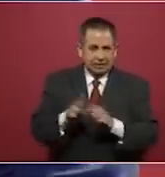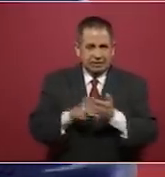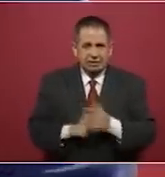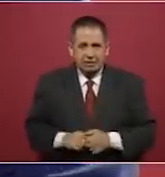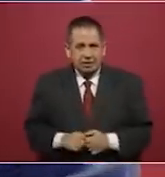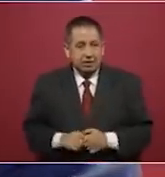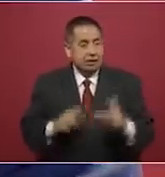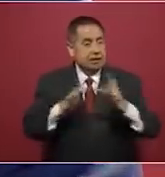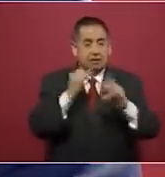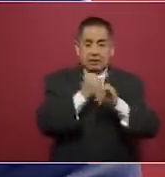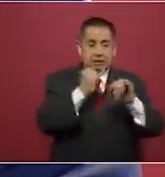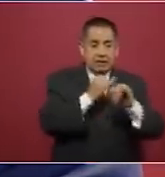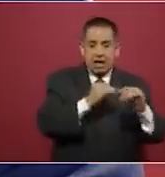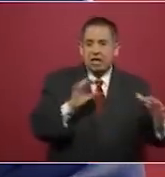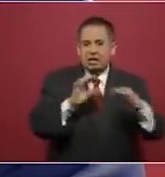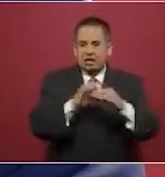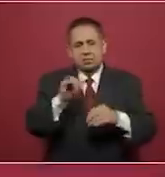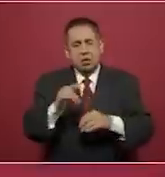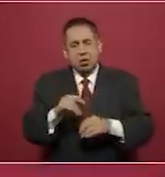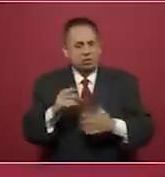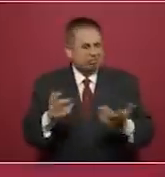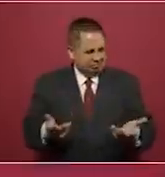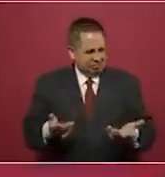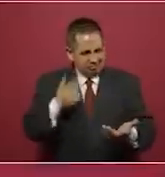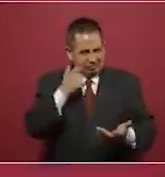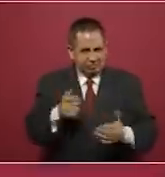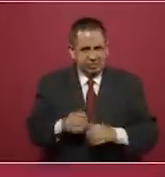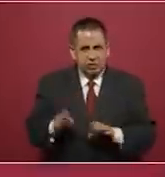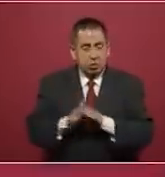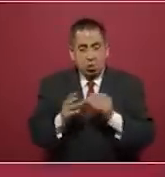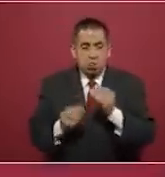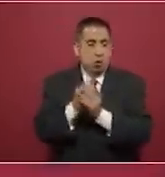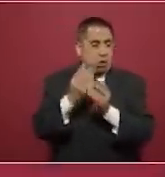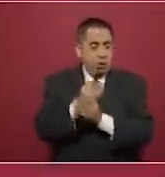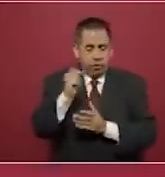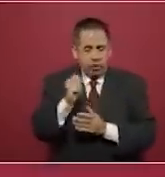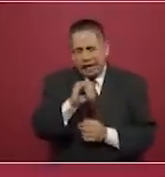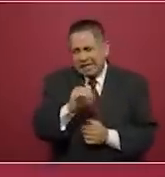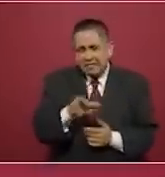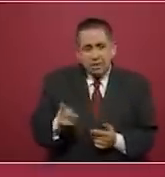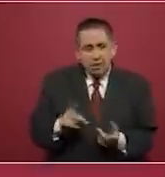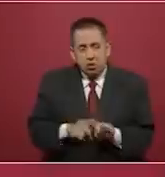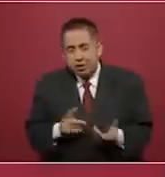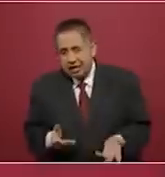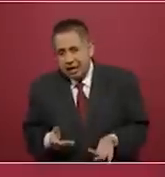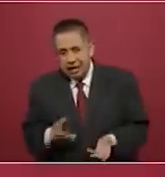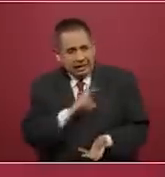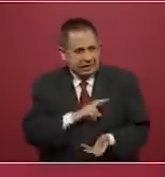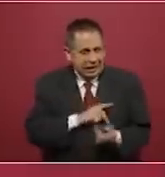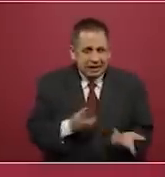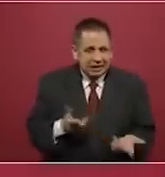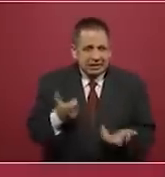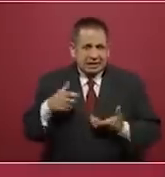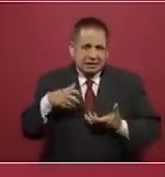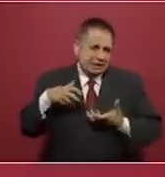la conectividad de repente la innovación tecnológica este